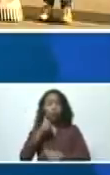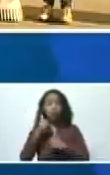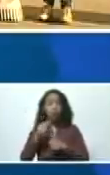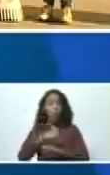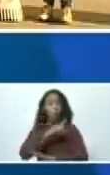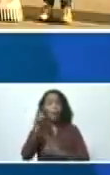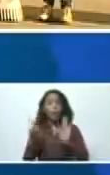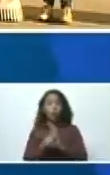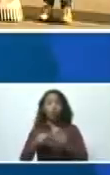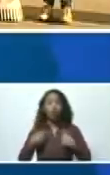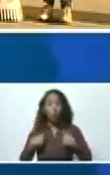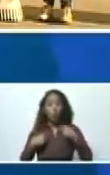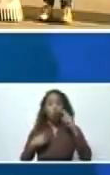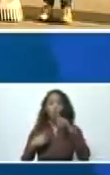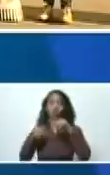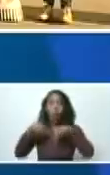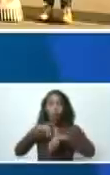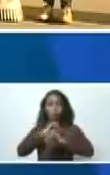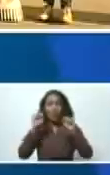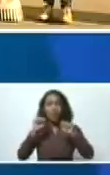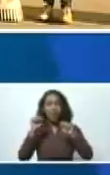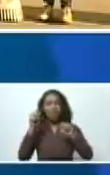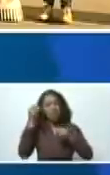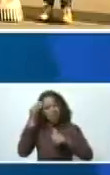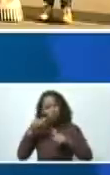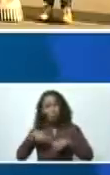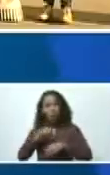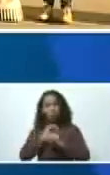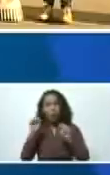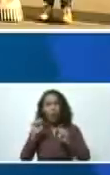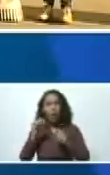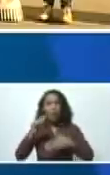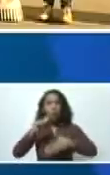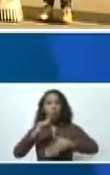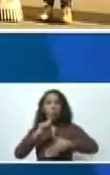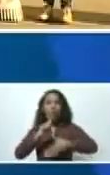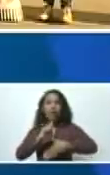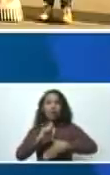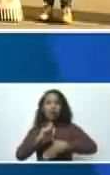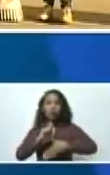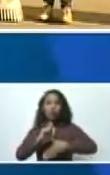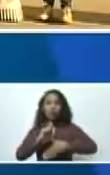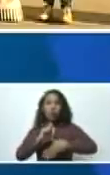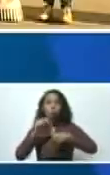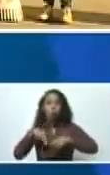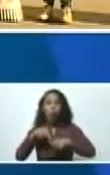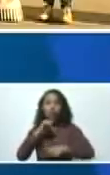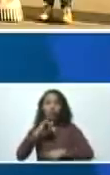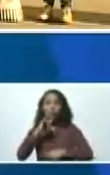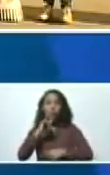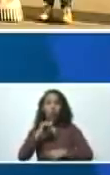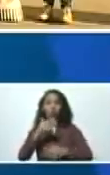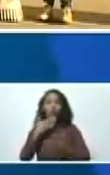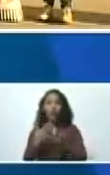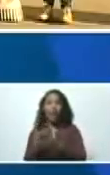completo. Yo lo vi hoy en la mañana, creo que fue, de Telesur, un reportaje. Bueno, muchas gracias,